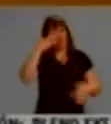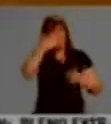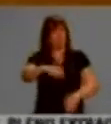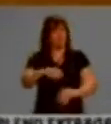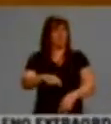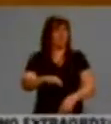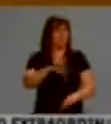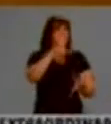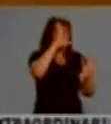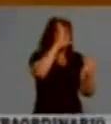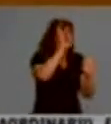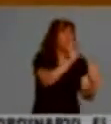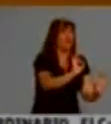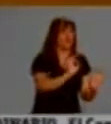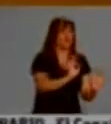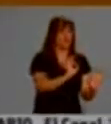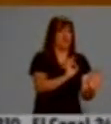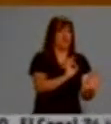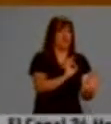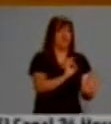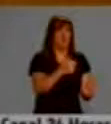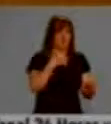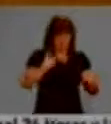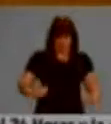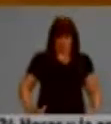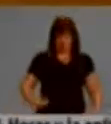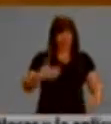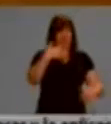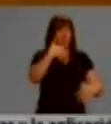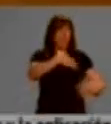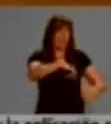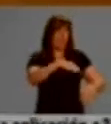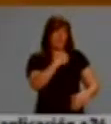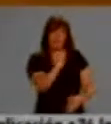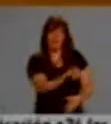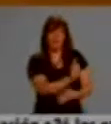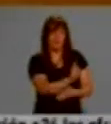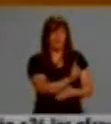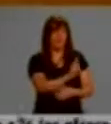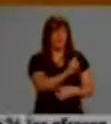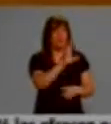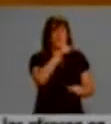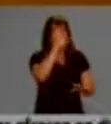Lo razonable, y no soy yo el único que lo dice,